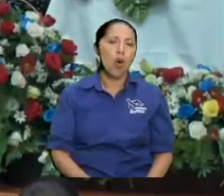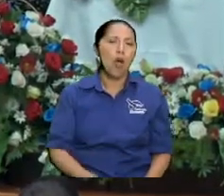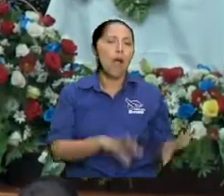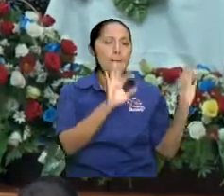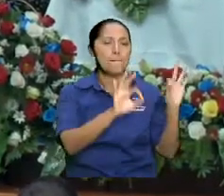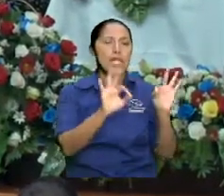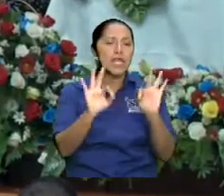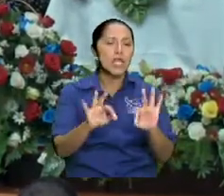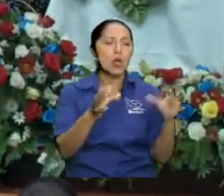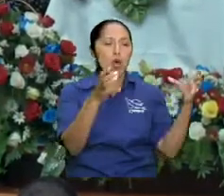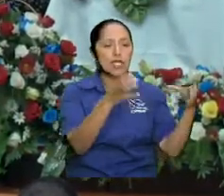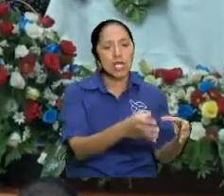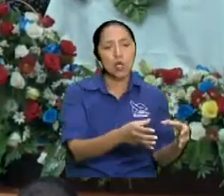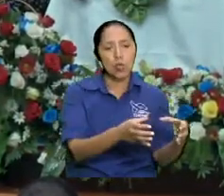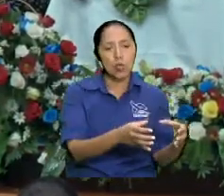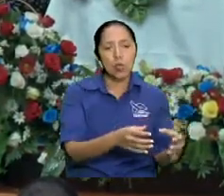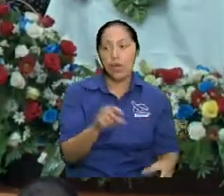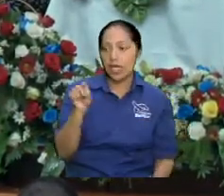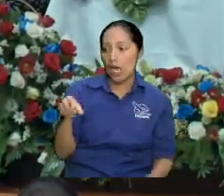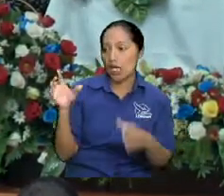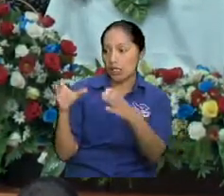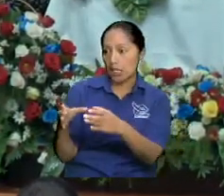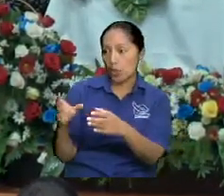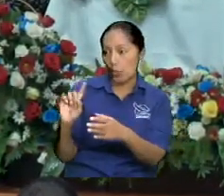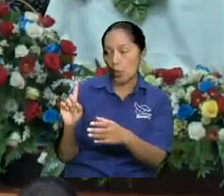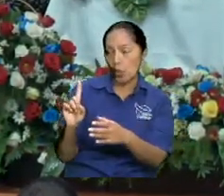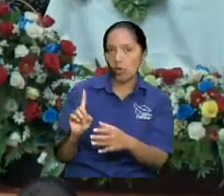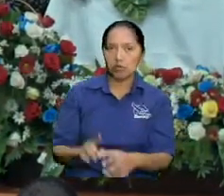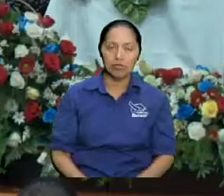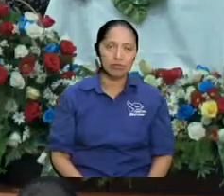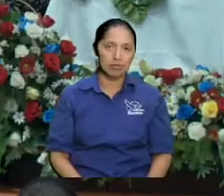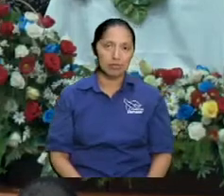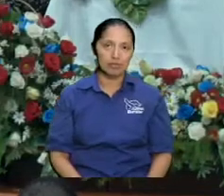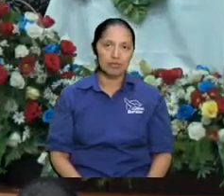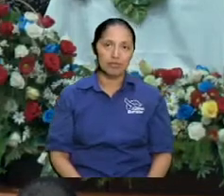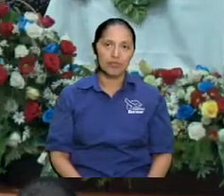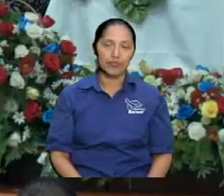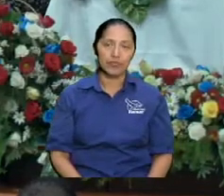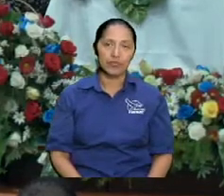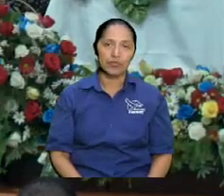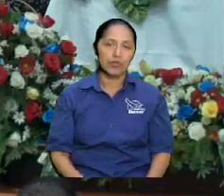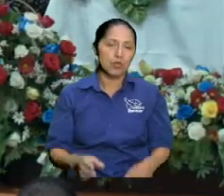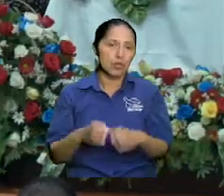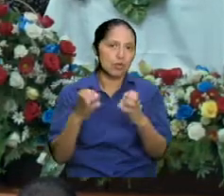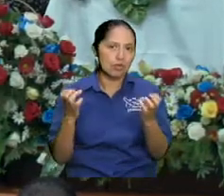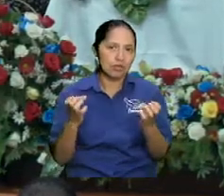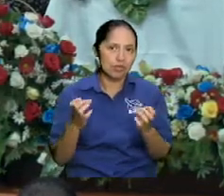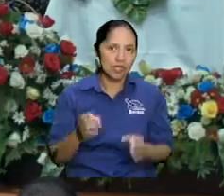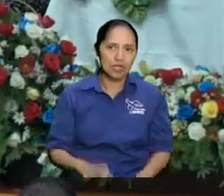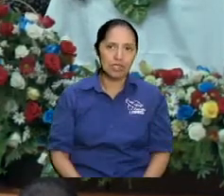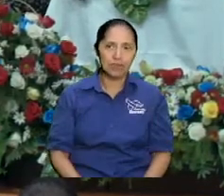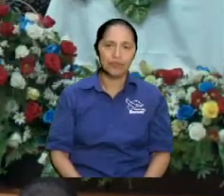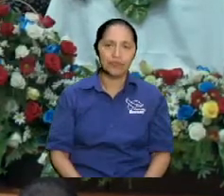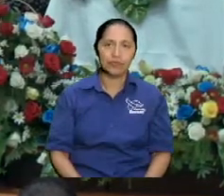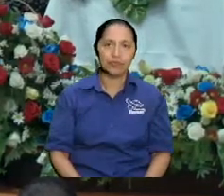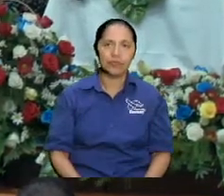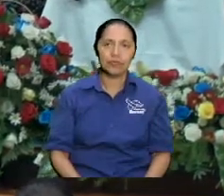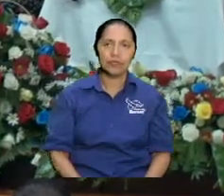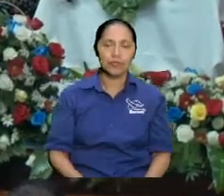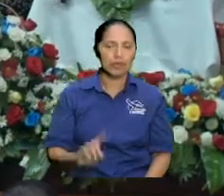No, a los inconversos les tengo que predicar de la salvación y a los conversos les tengo que predicar de la doctrina, para que no pierdan lo que obtuvieron